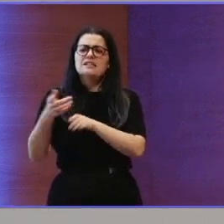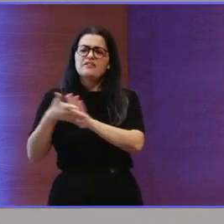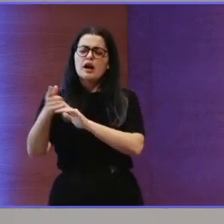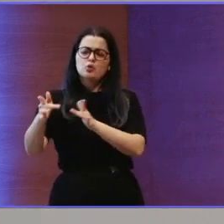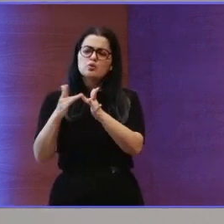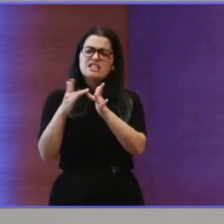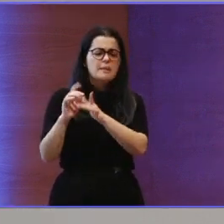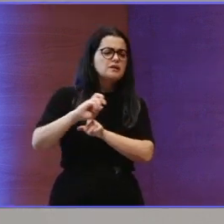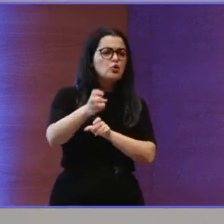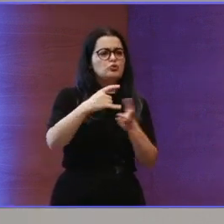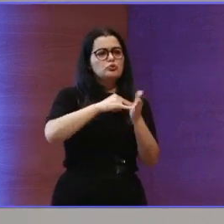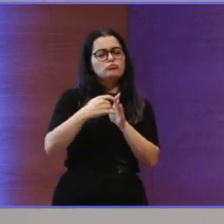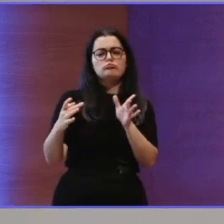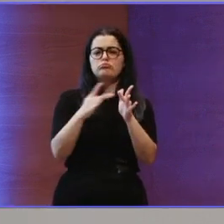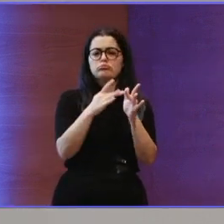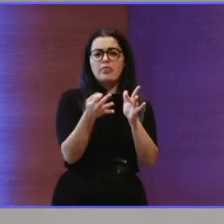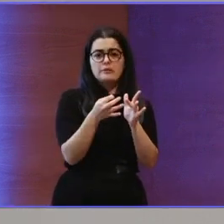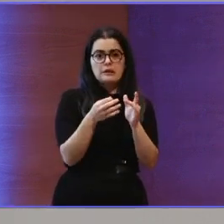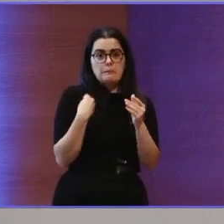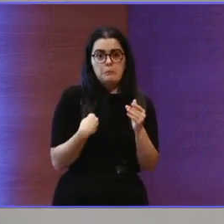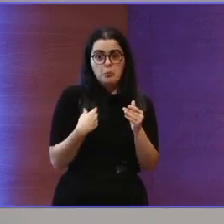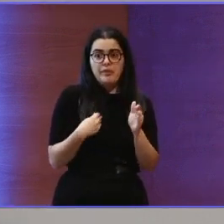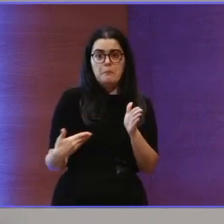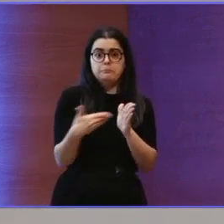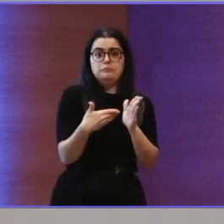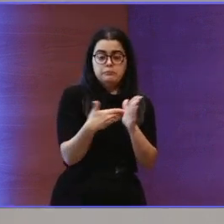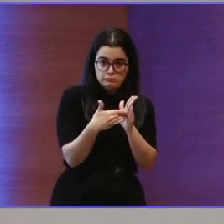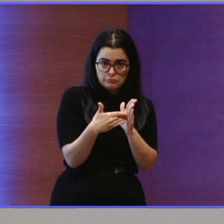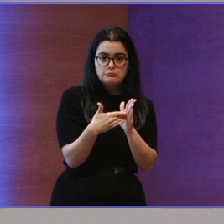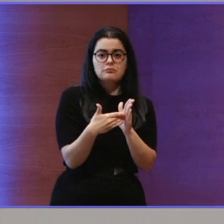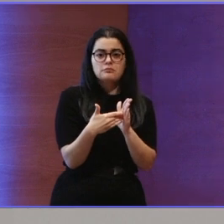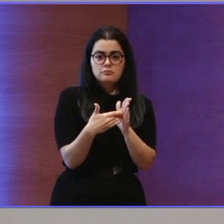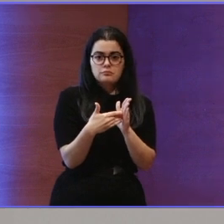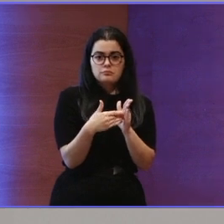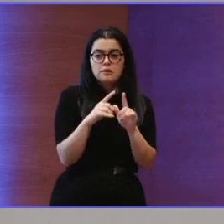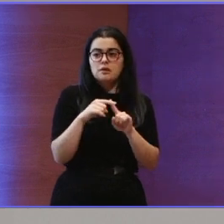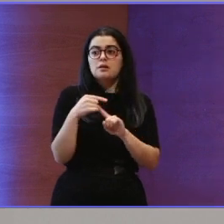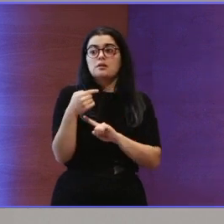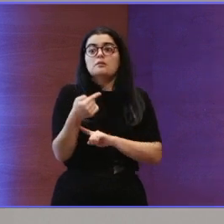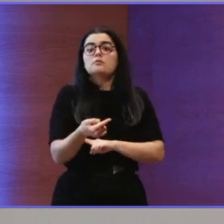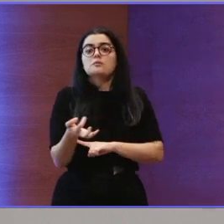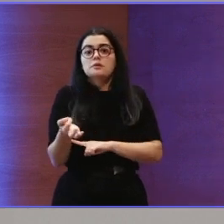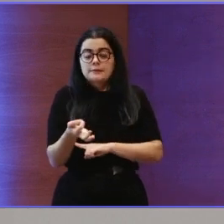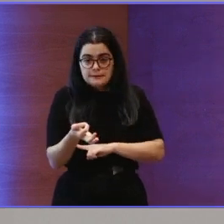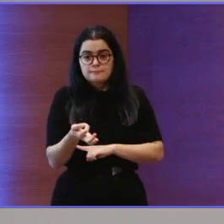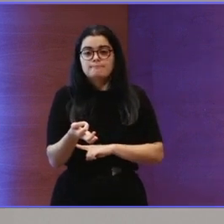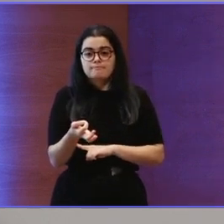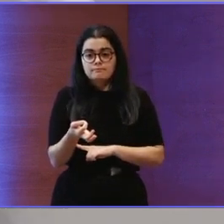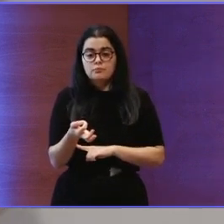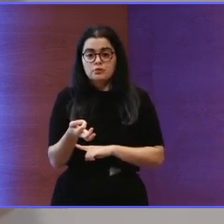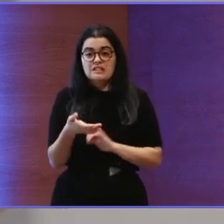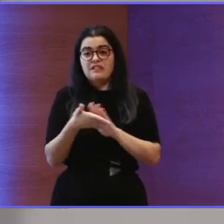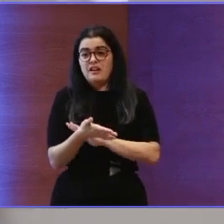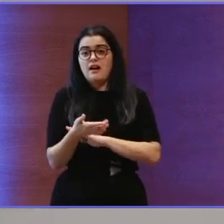que a veces entre sí pues se bloquean y fruto de eso es Eh pues una